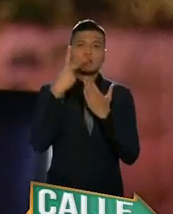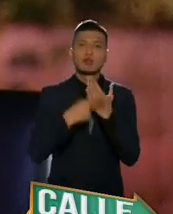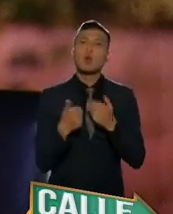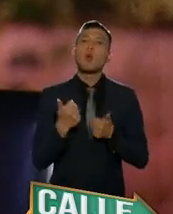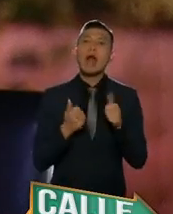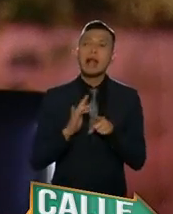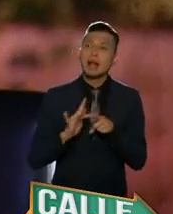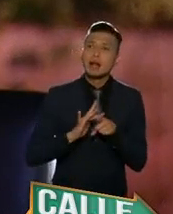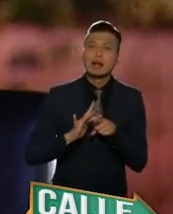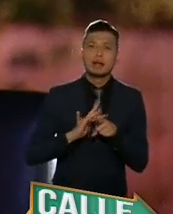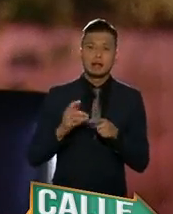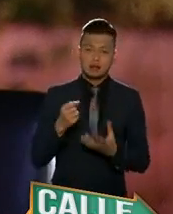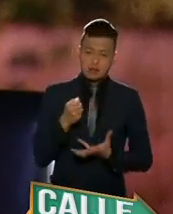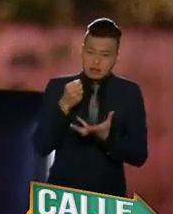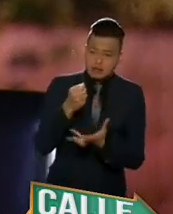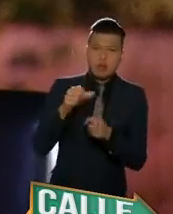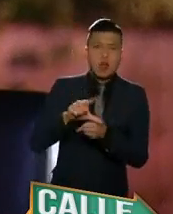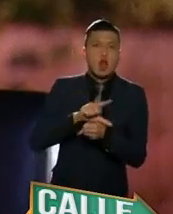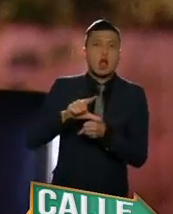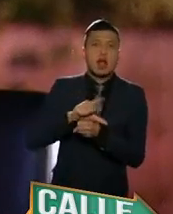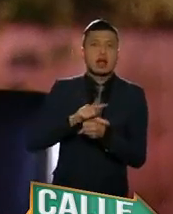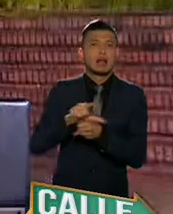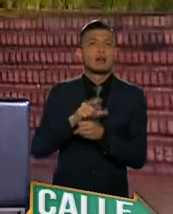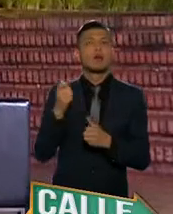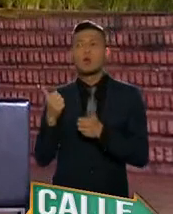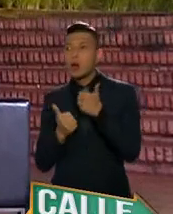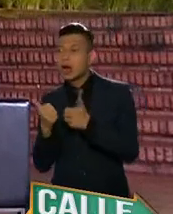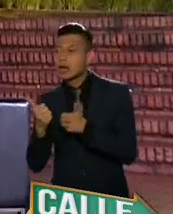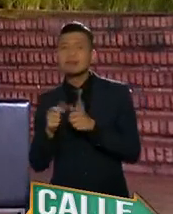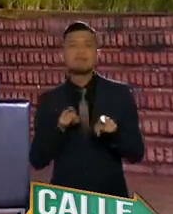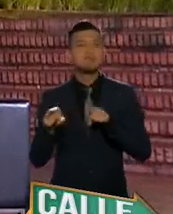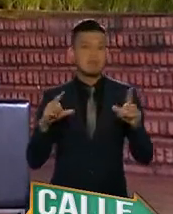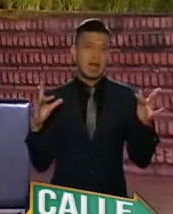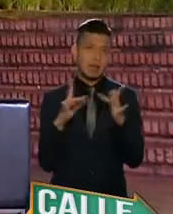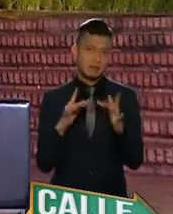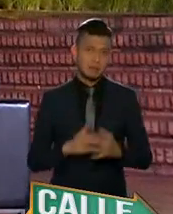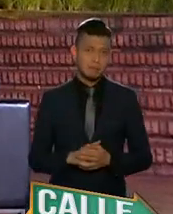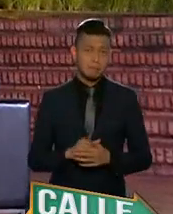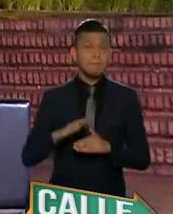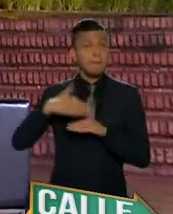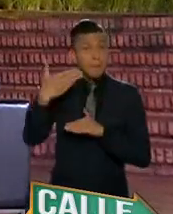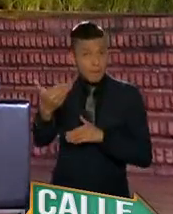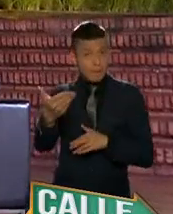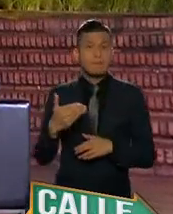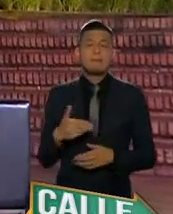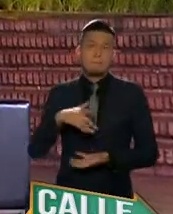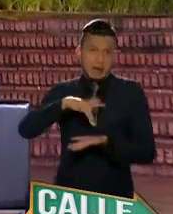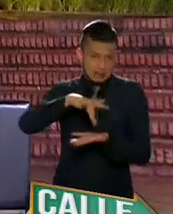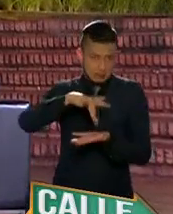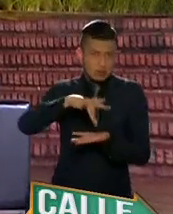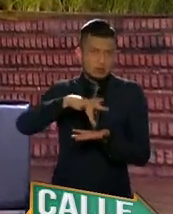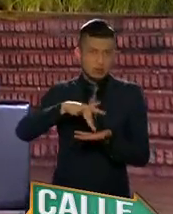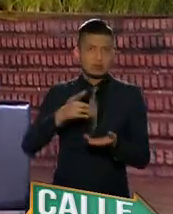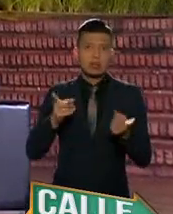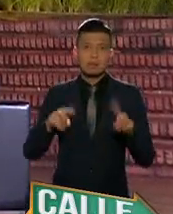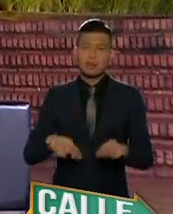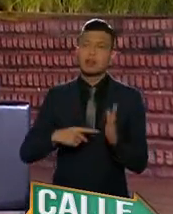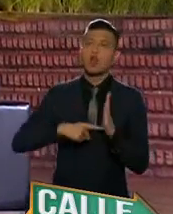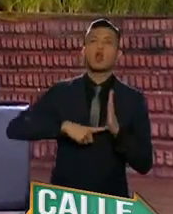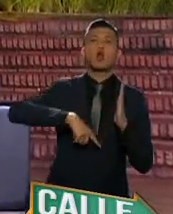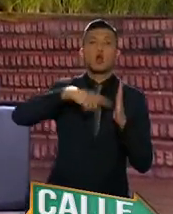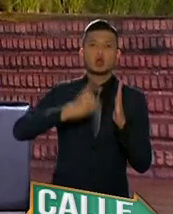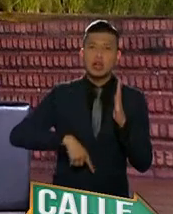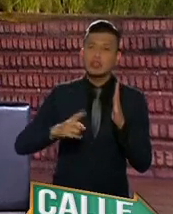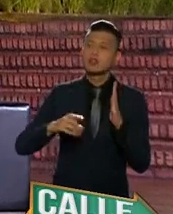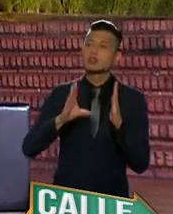ejecutan con presupuesto local, cuáles no. Y luego vendrá otra etapa que también va a ser participativa, que es contratar esos proyectos